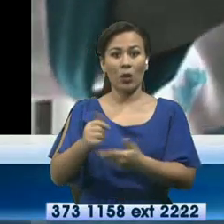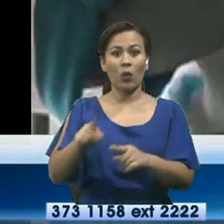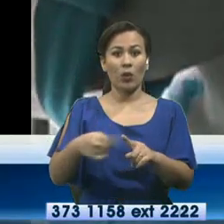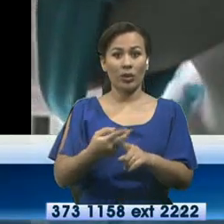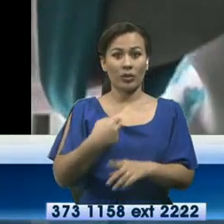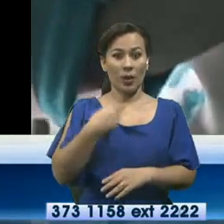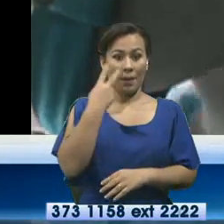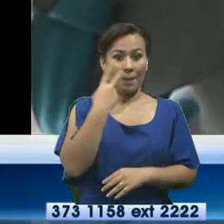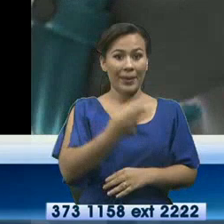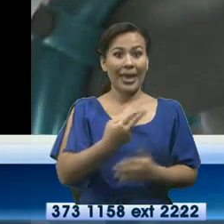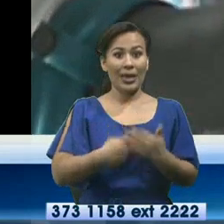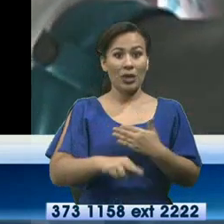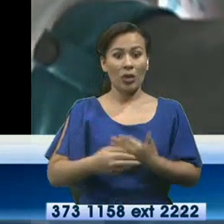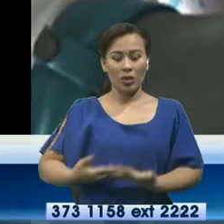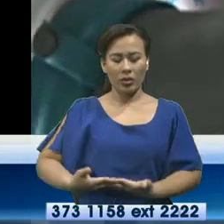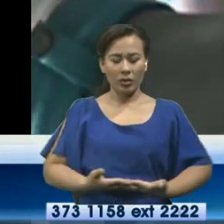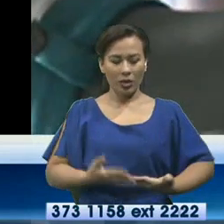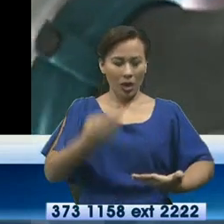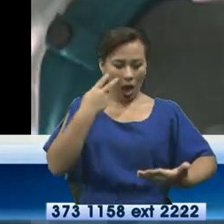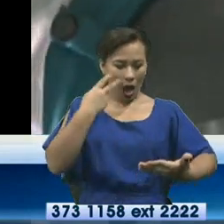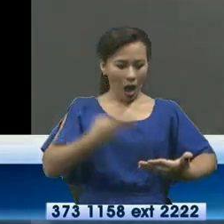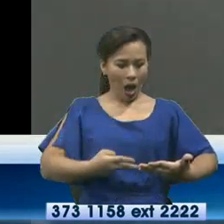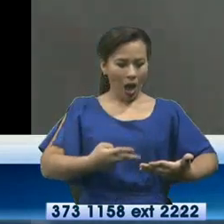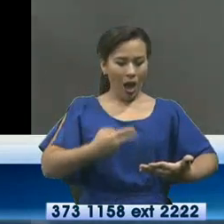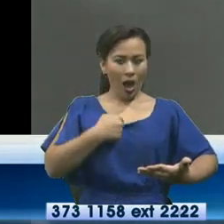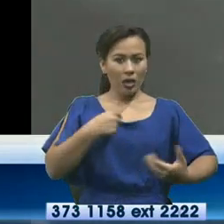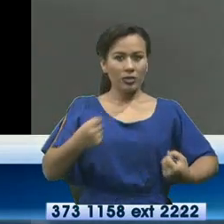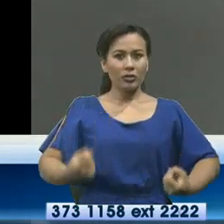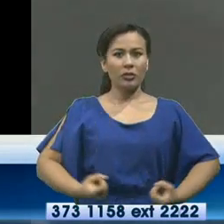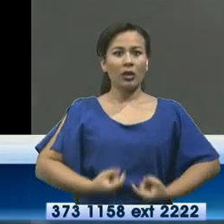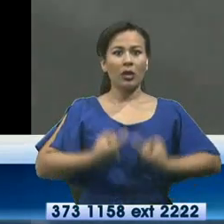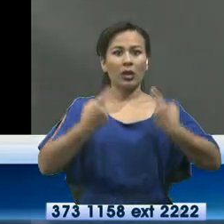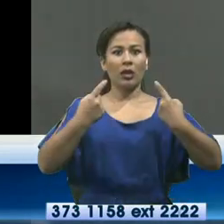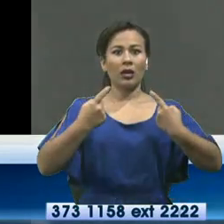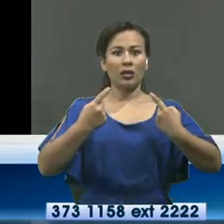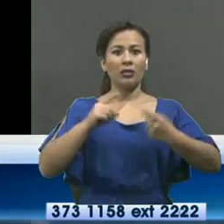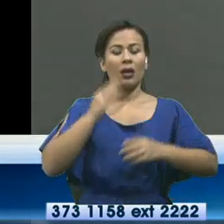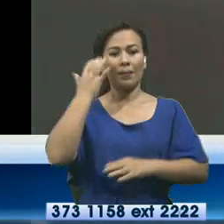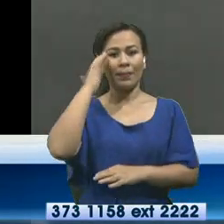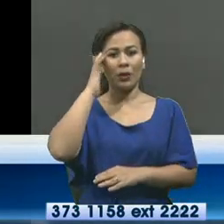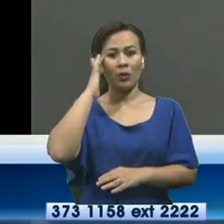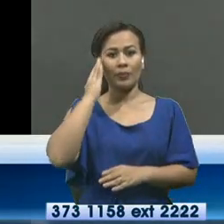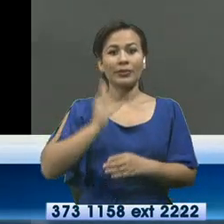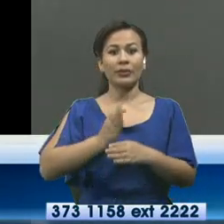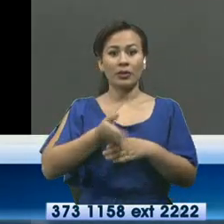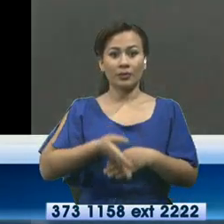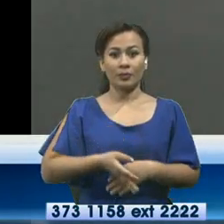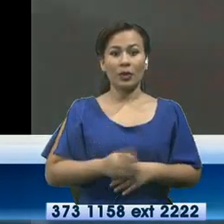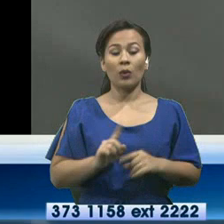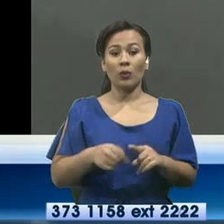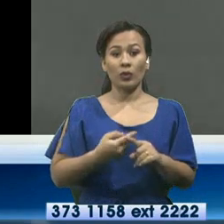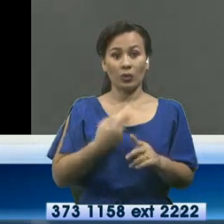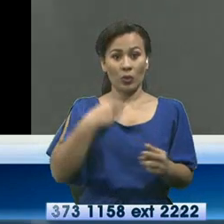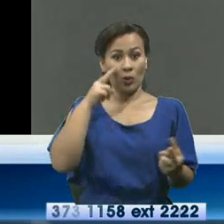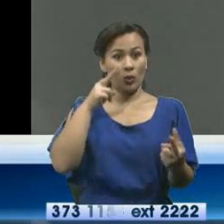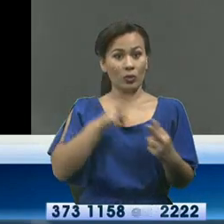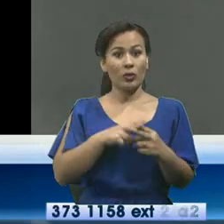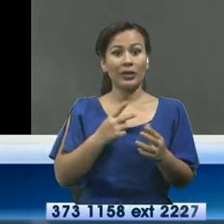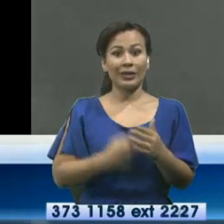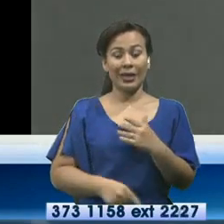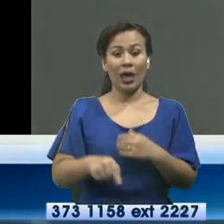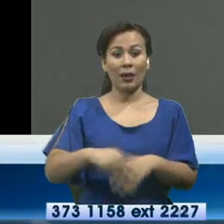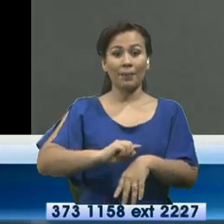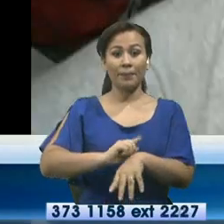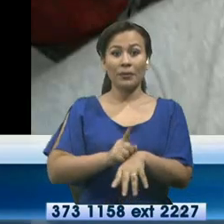hijo recién nacido, le trajo una gran sorpresa y más aún preocupación al conocer que a tan solo